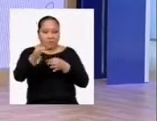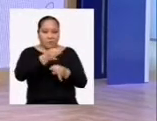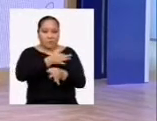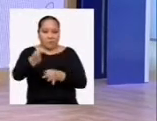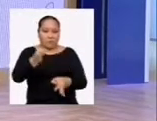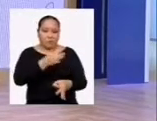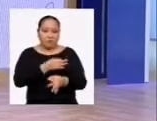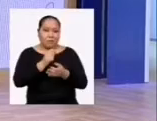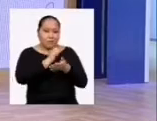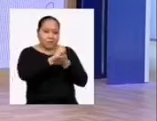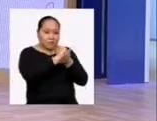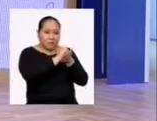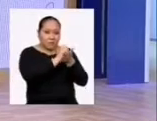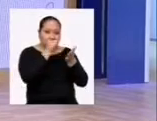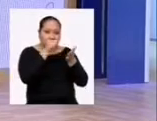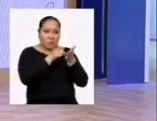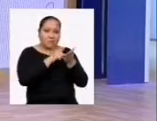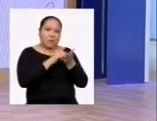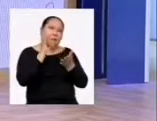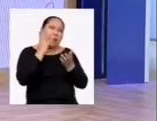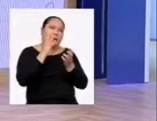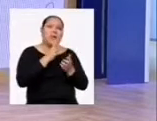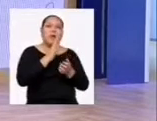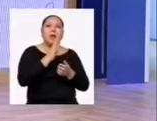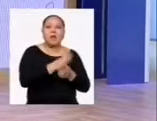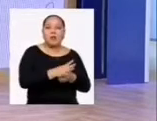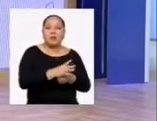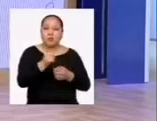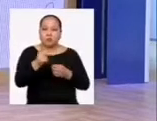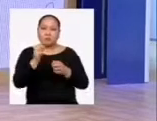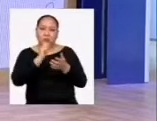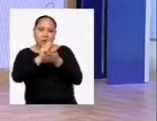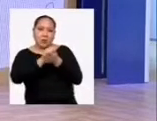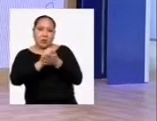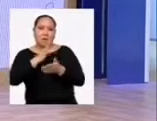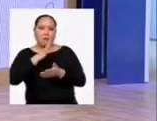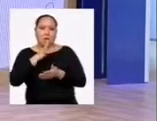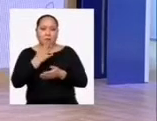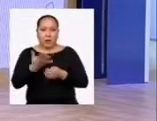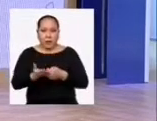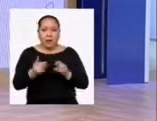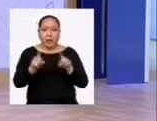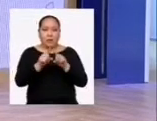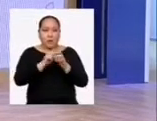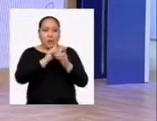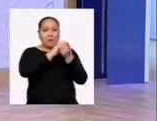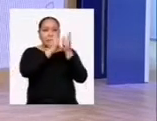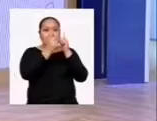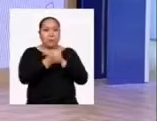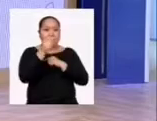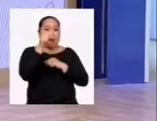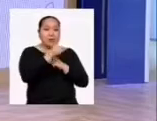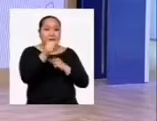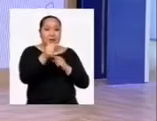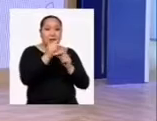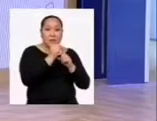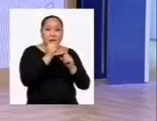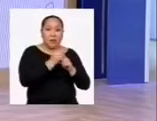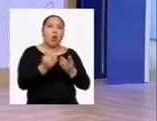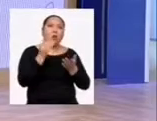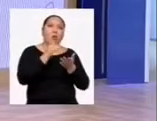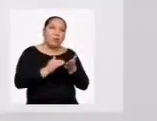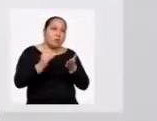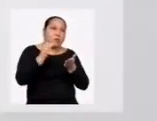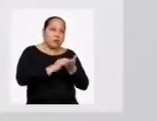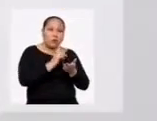los textos que se leen como hablados por textos más formales. También hemos modificado esas palabras que son muy